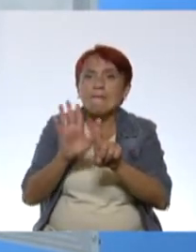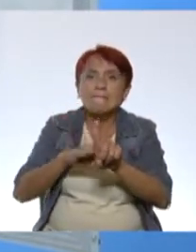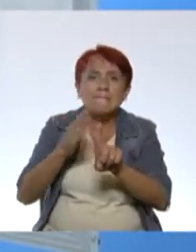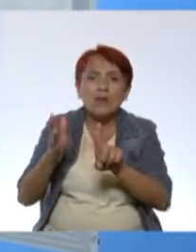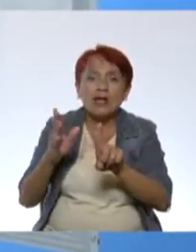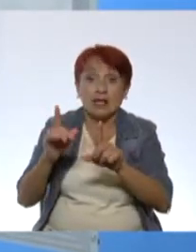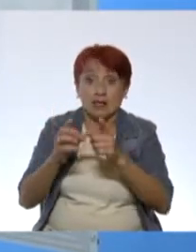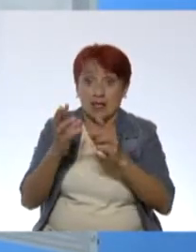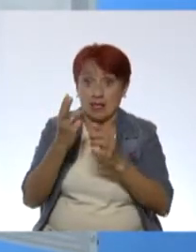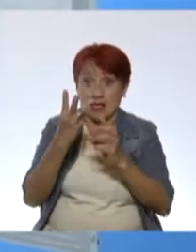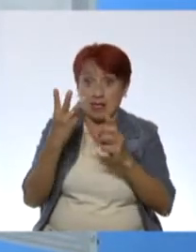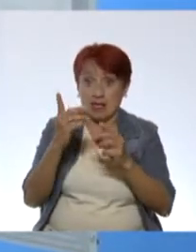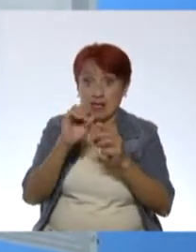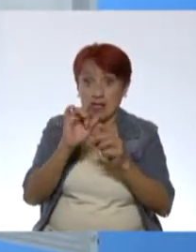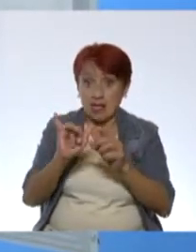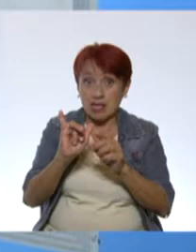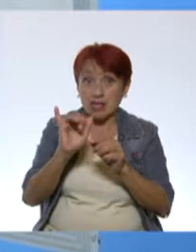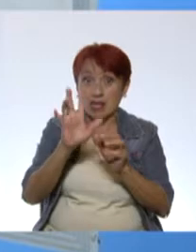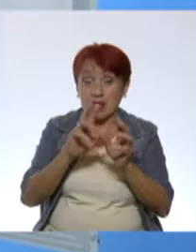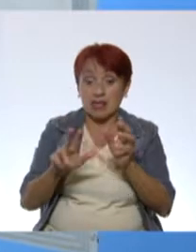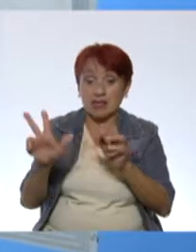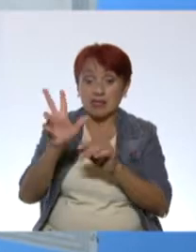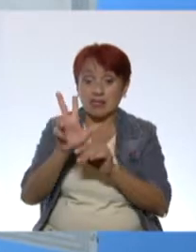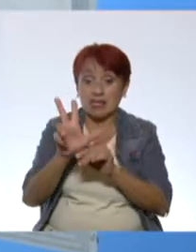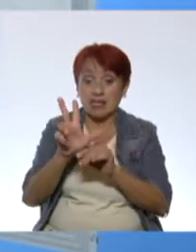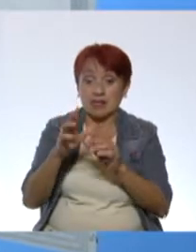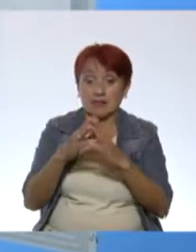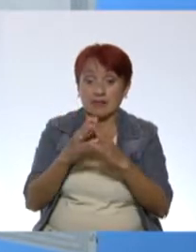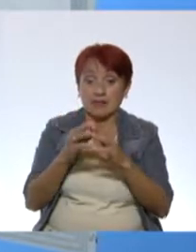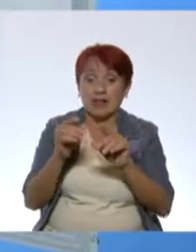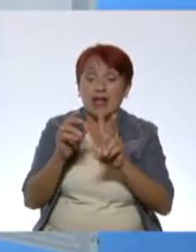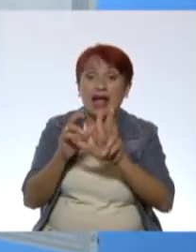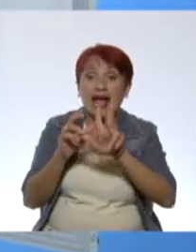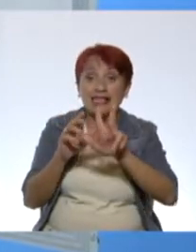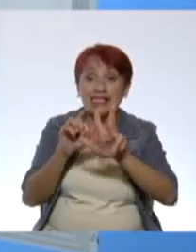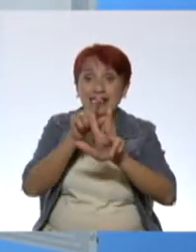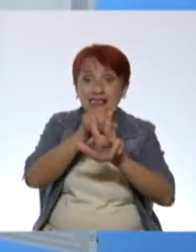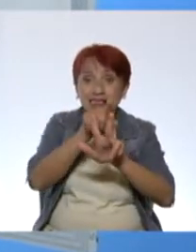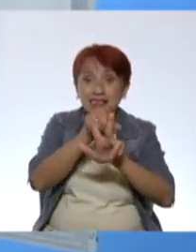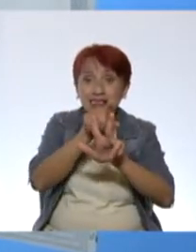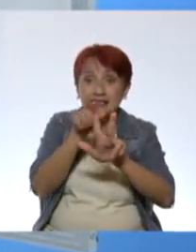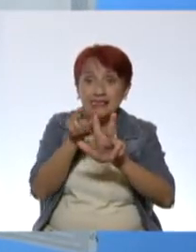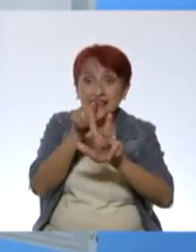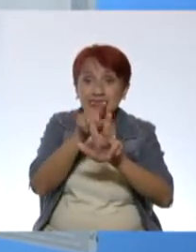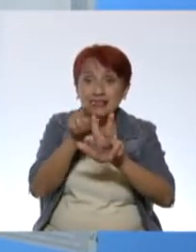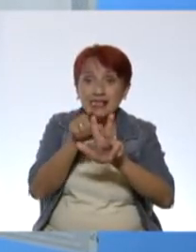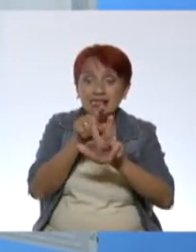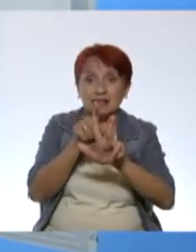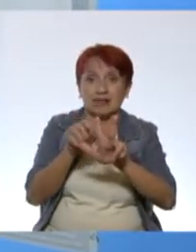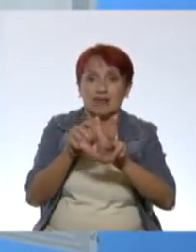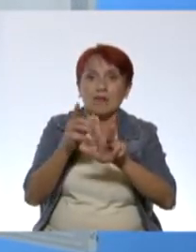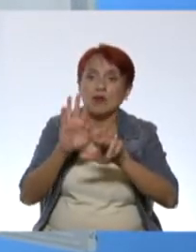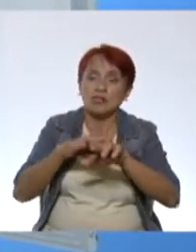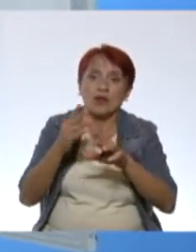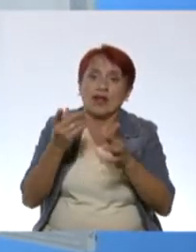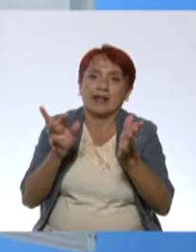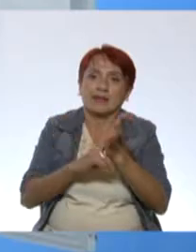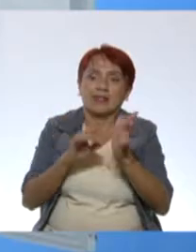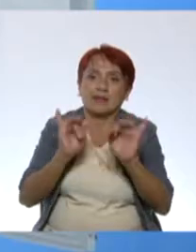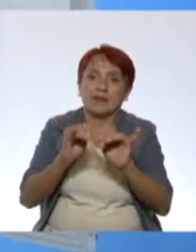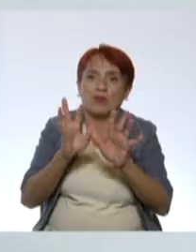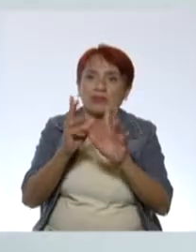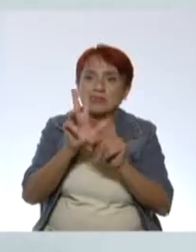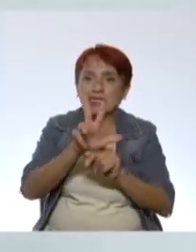puras. ¿Por qué? Porque no tienen ningún valor adicional a él. Podemos encontrar ejemplos donde tengamos algo así: